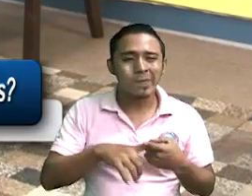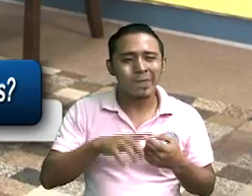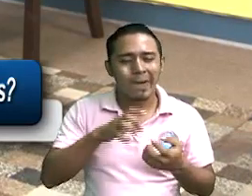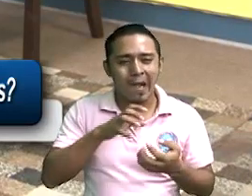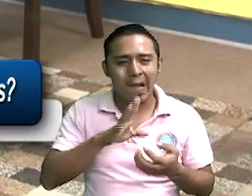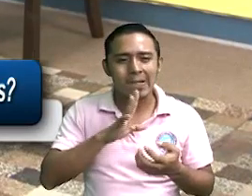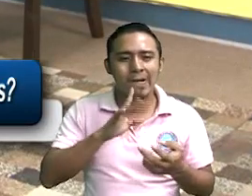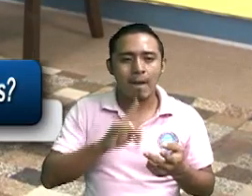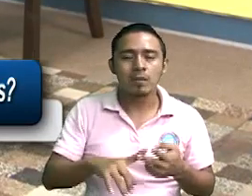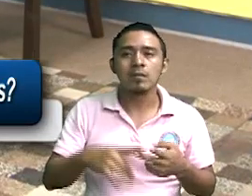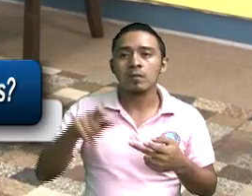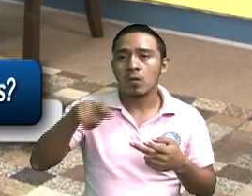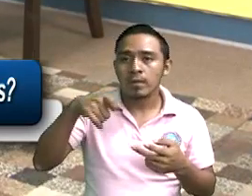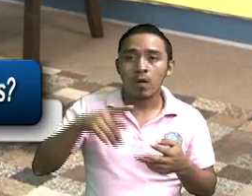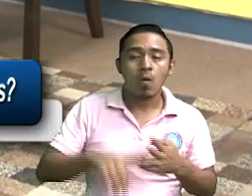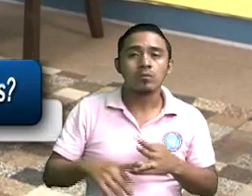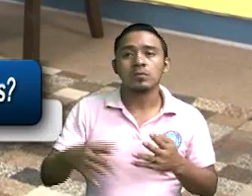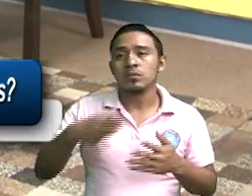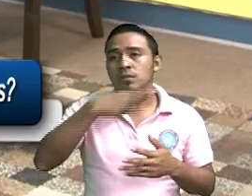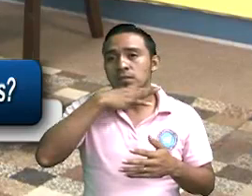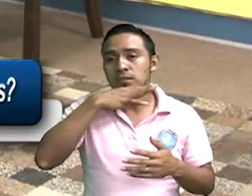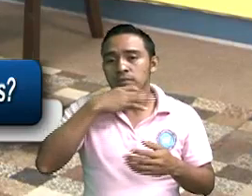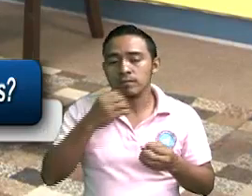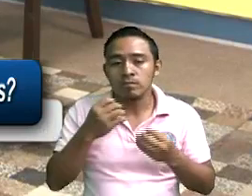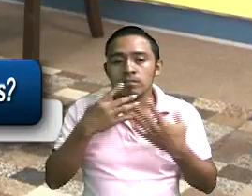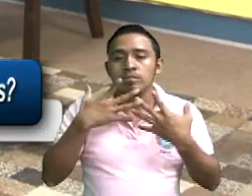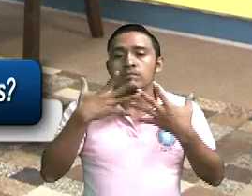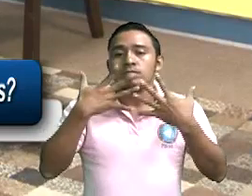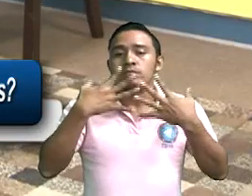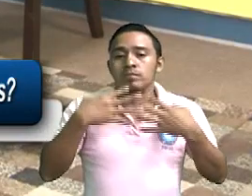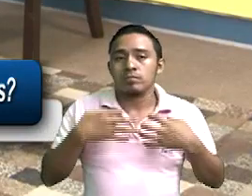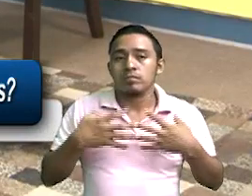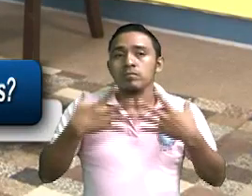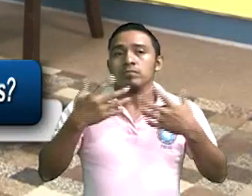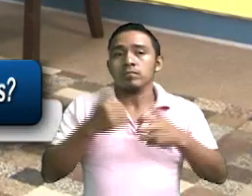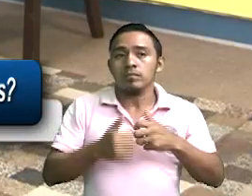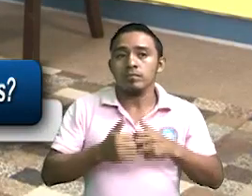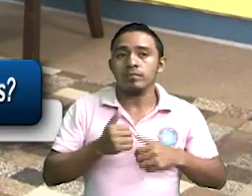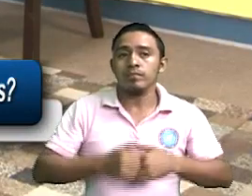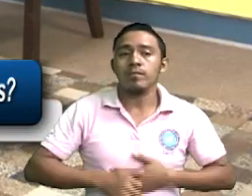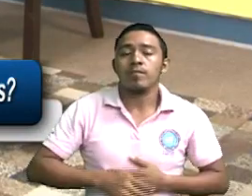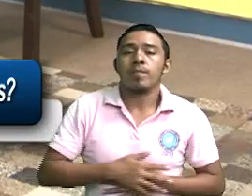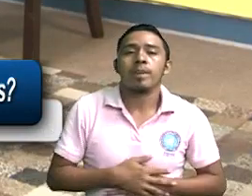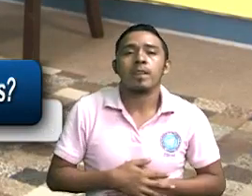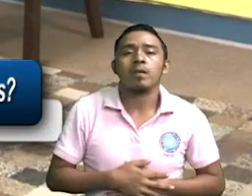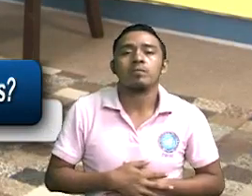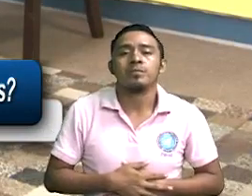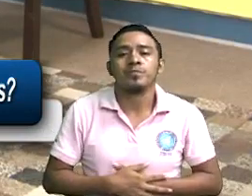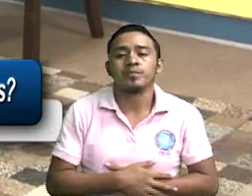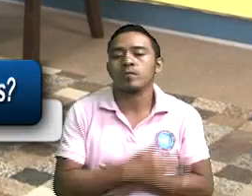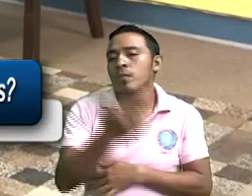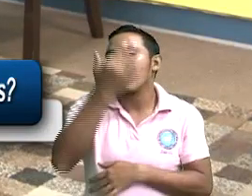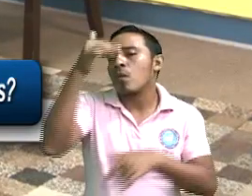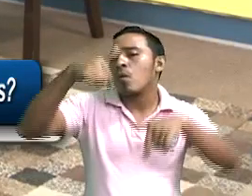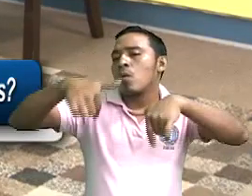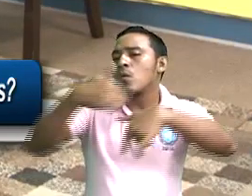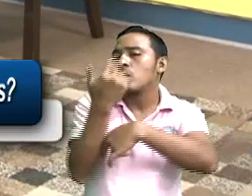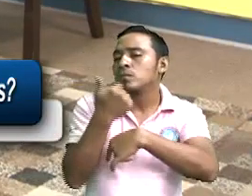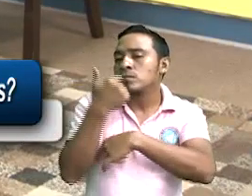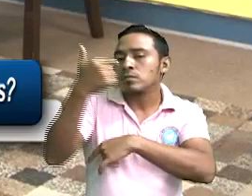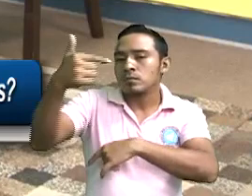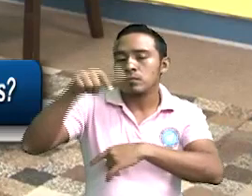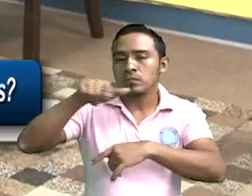y en caso severo hasta tenga dificultad para respirar. Ahora usted decía de que esto puede ser